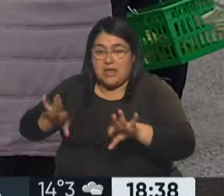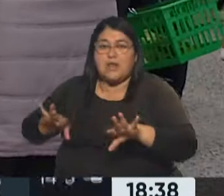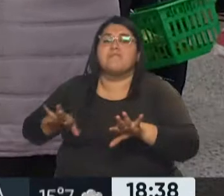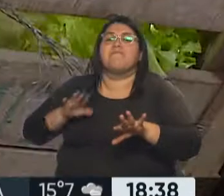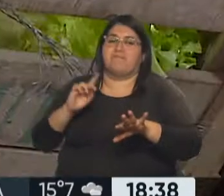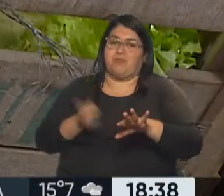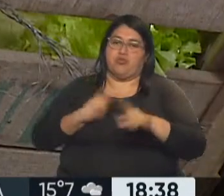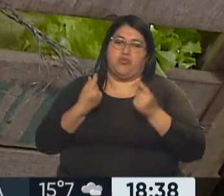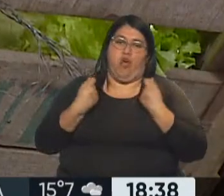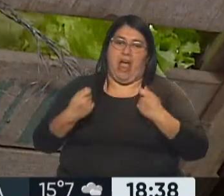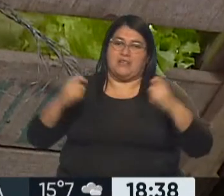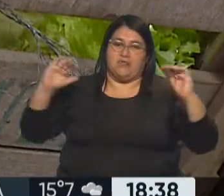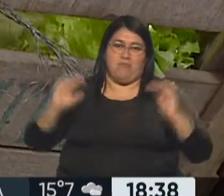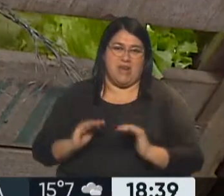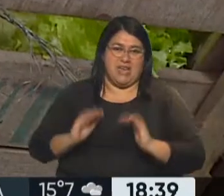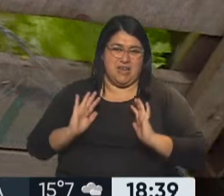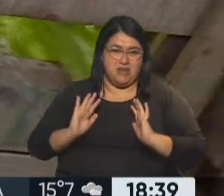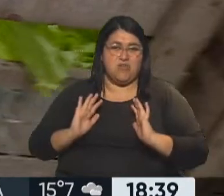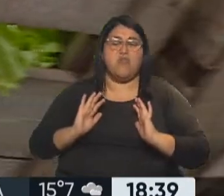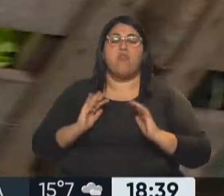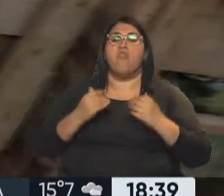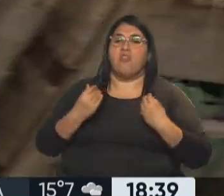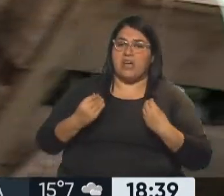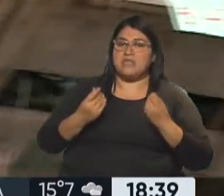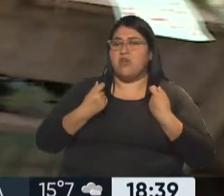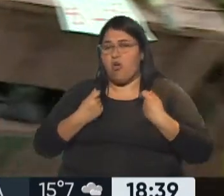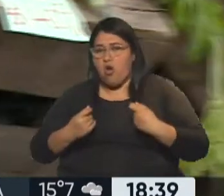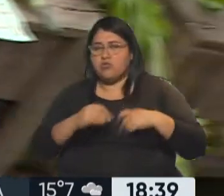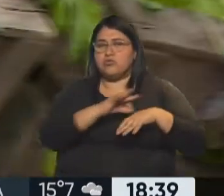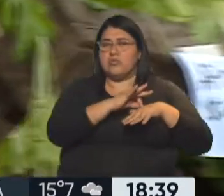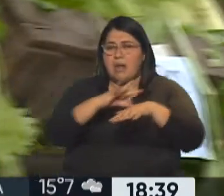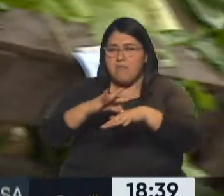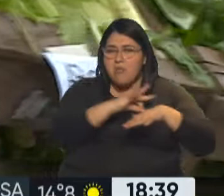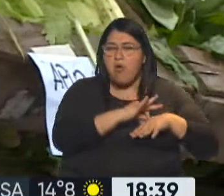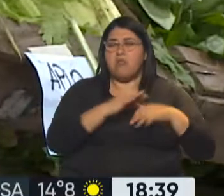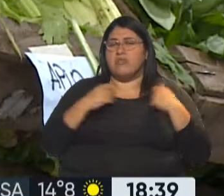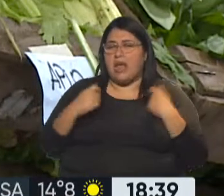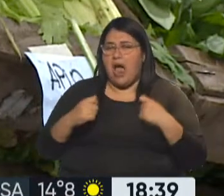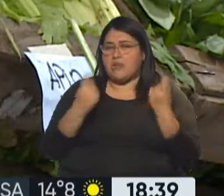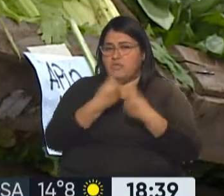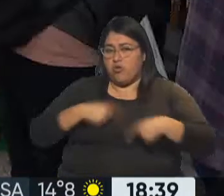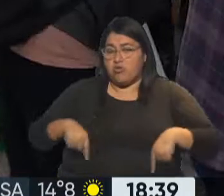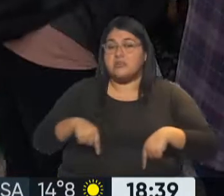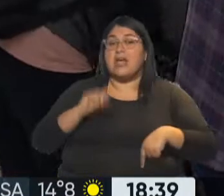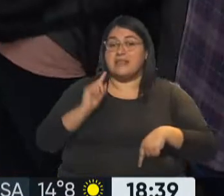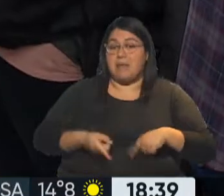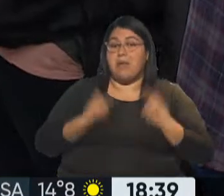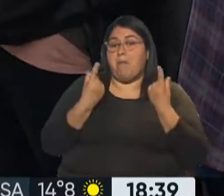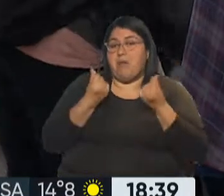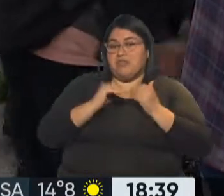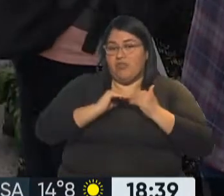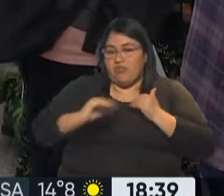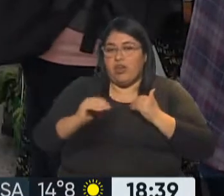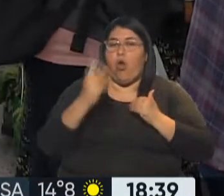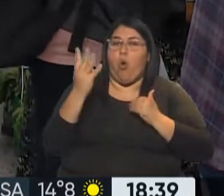achicamos costos, costo de que vaya a un puesto, costo del transporte, y también laburamos precios fijos a